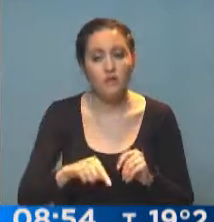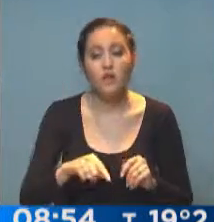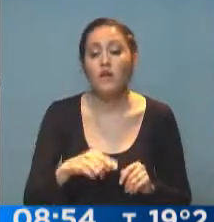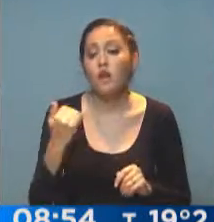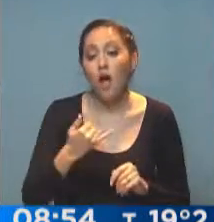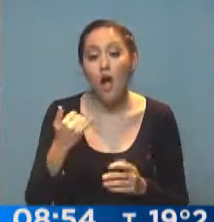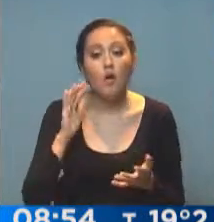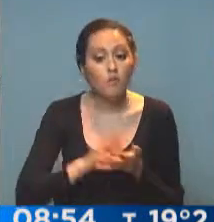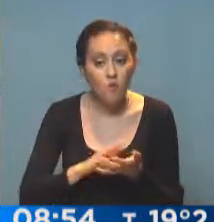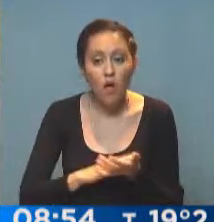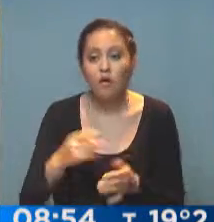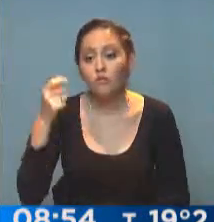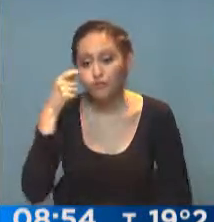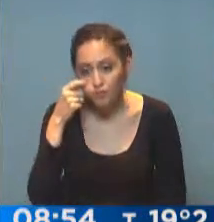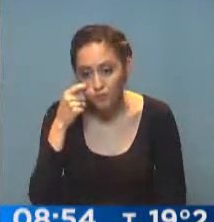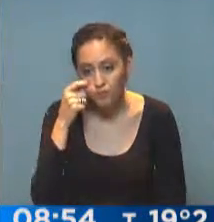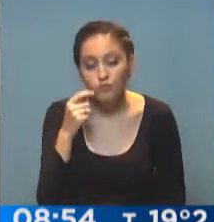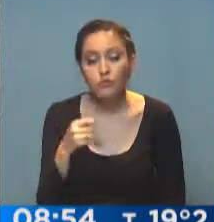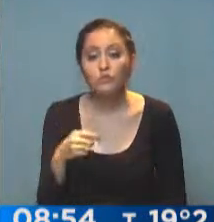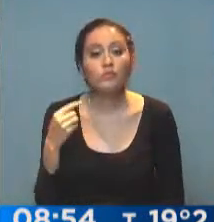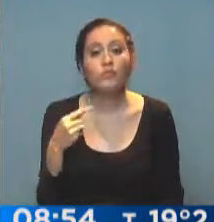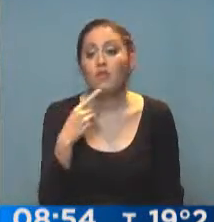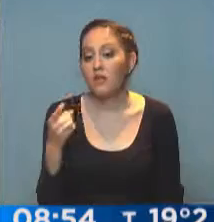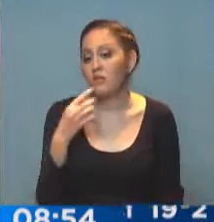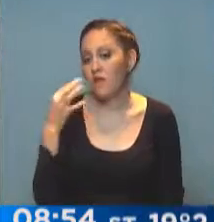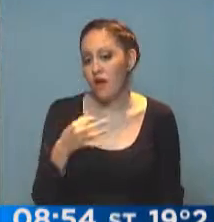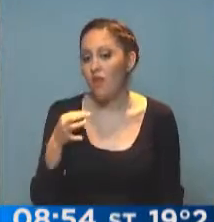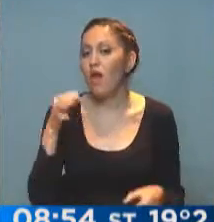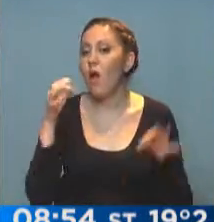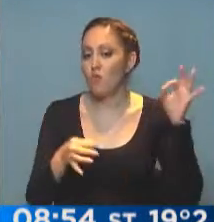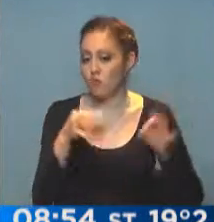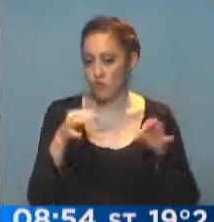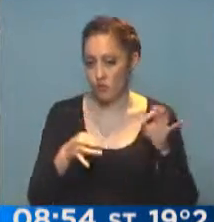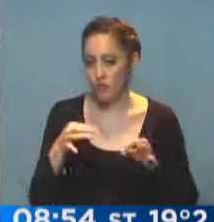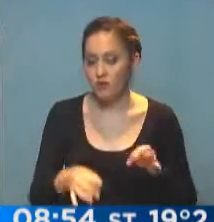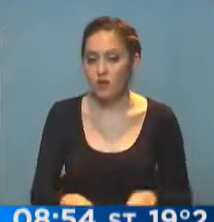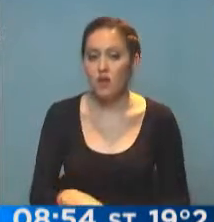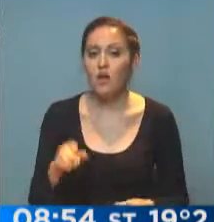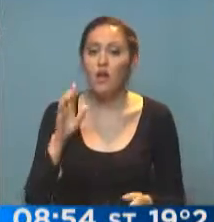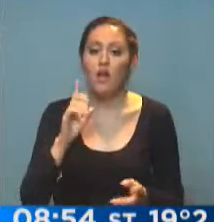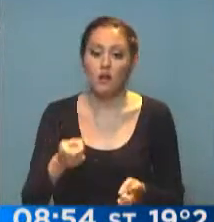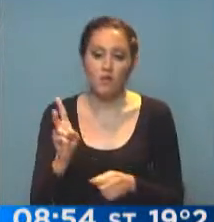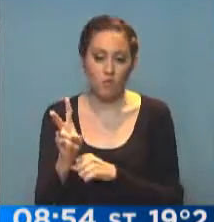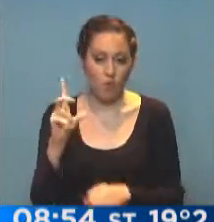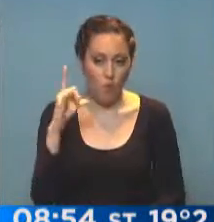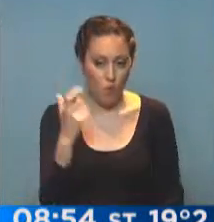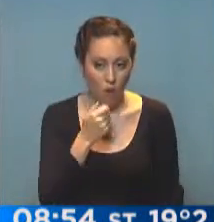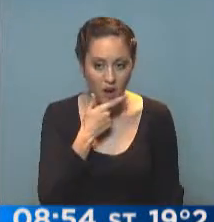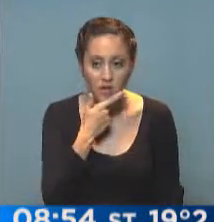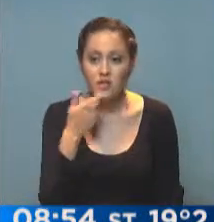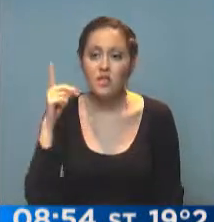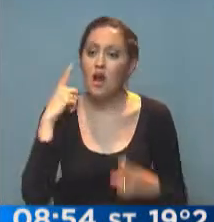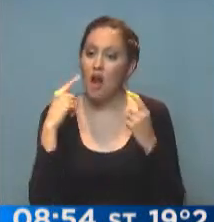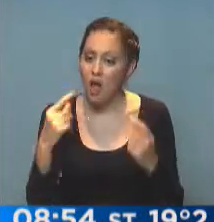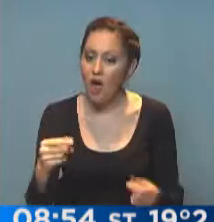periciales, las pruebas testimoniales están del lado de la verdad, del lado de la justicia y del lado de Lucas. Estamos reclamando por el joven Lucas